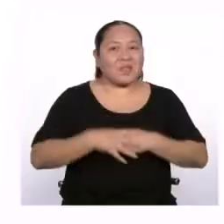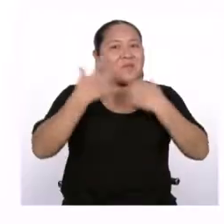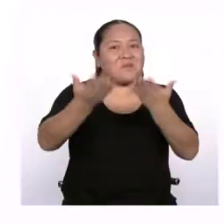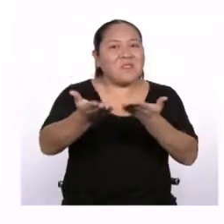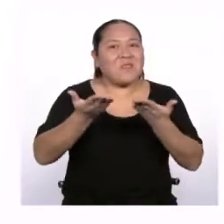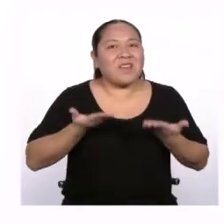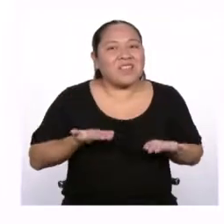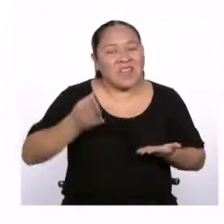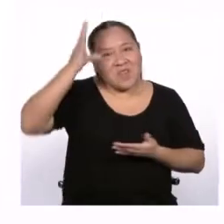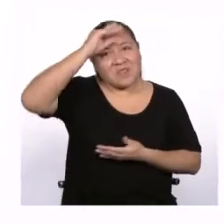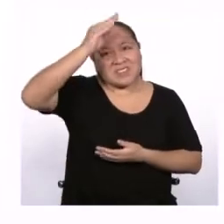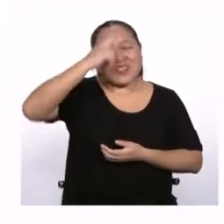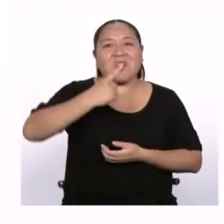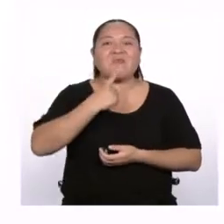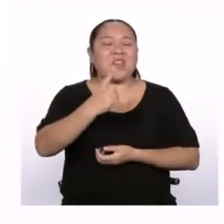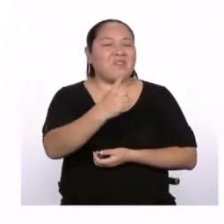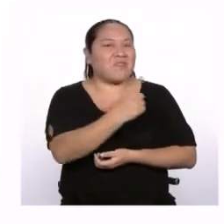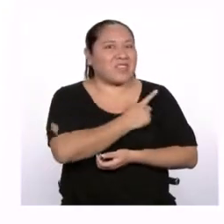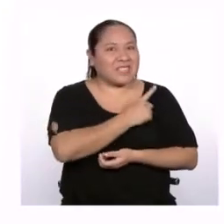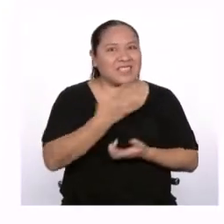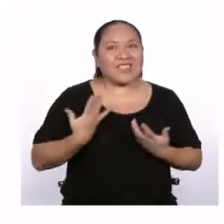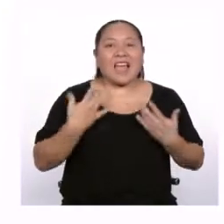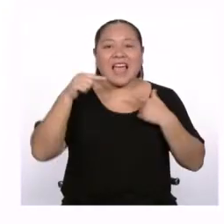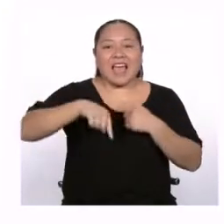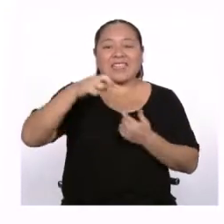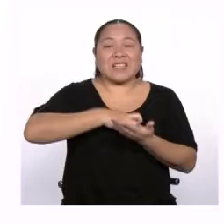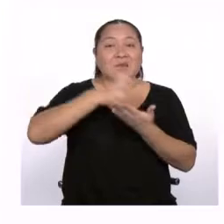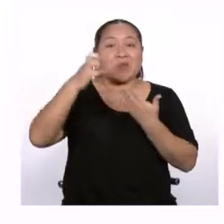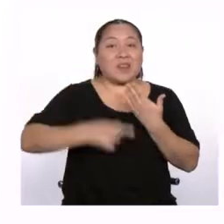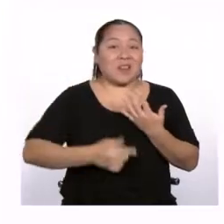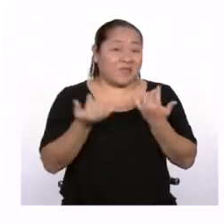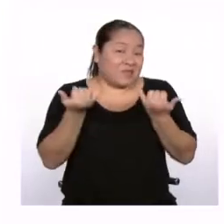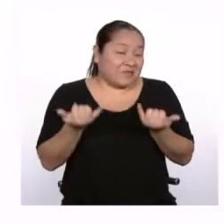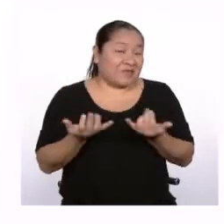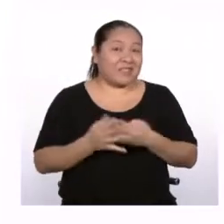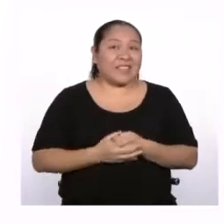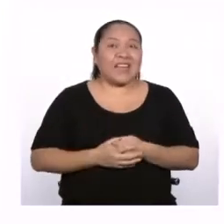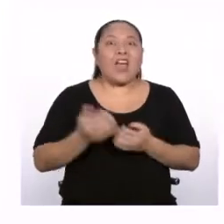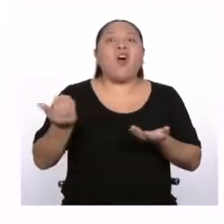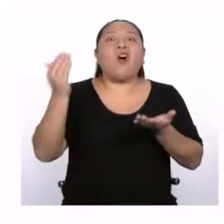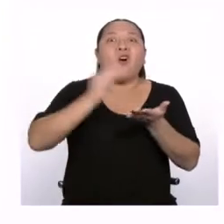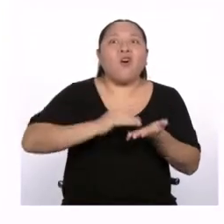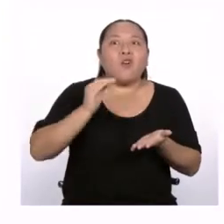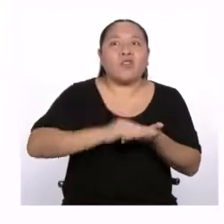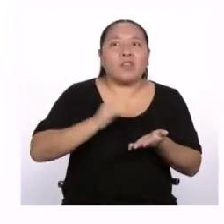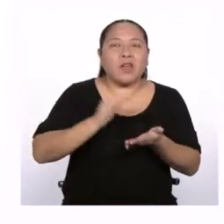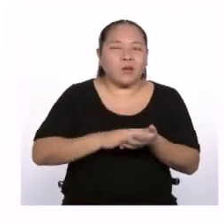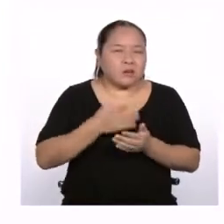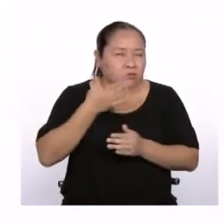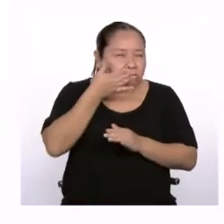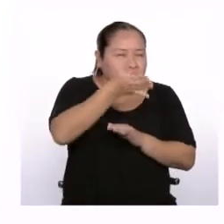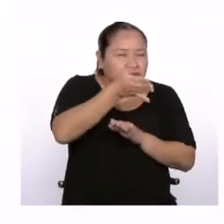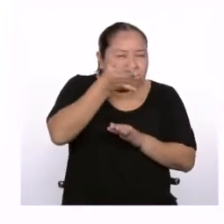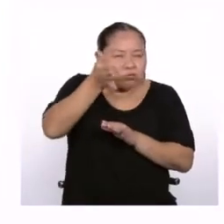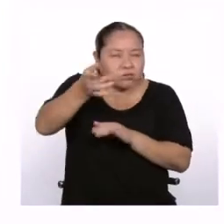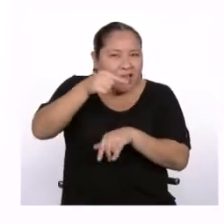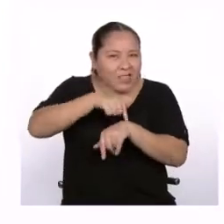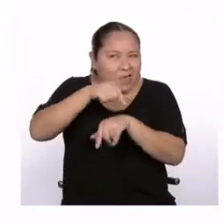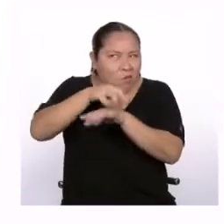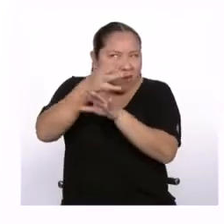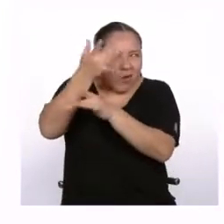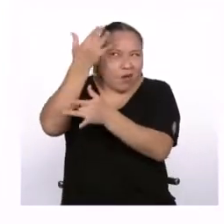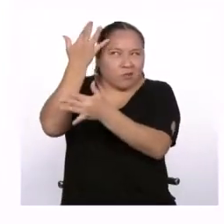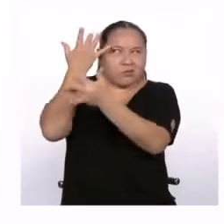Bienvenidos chicos y chicas de primero de secundaria a la sesión del día de hoy, donde volveremos a realizar un viaje en el tiempo hacia